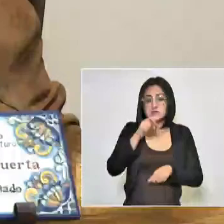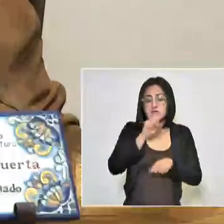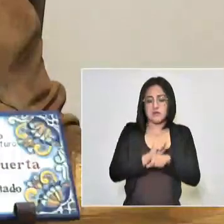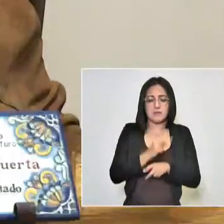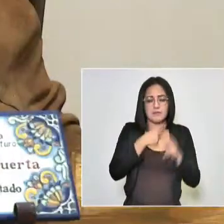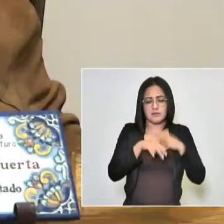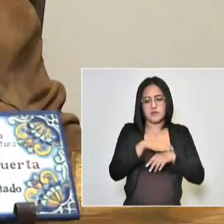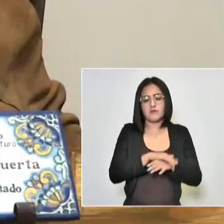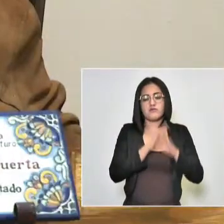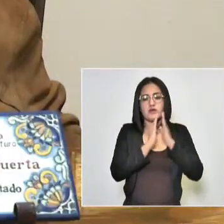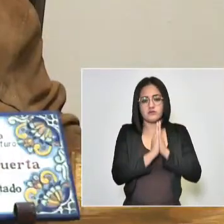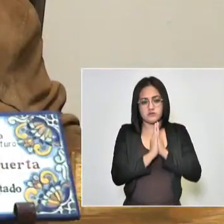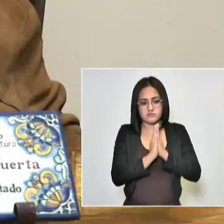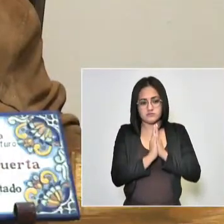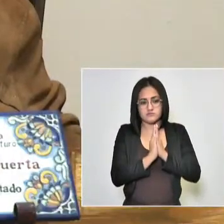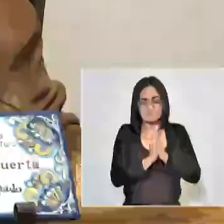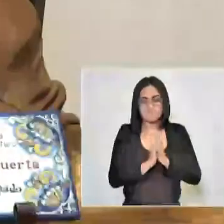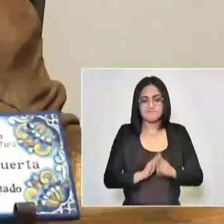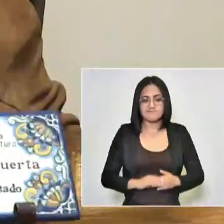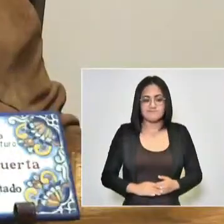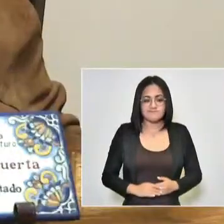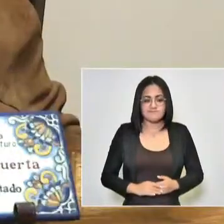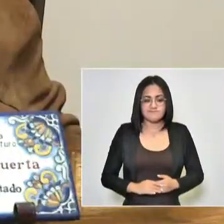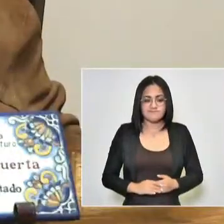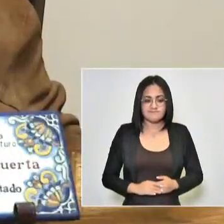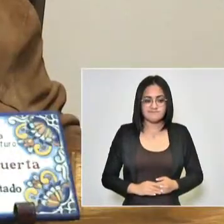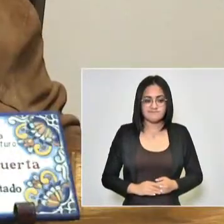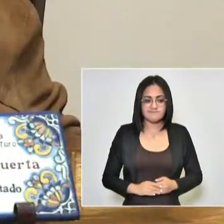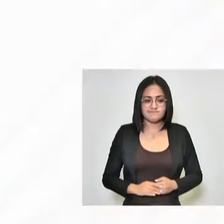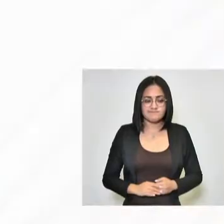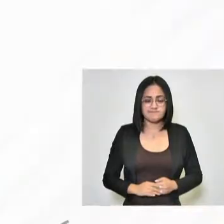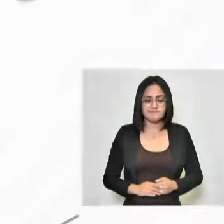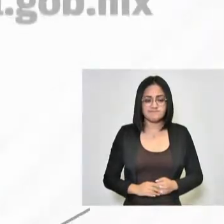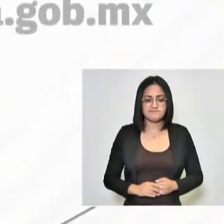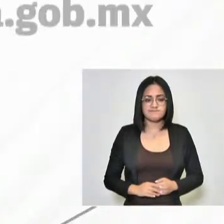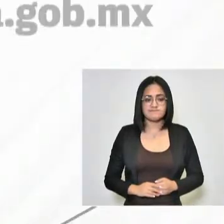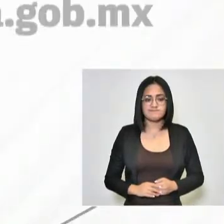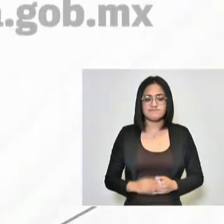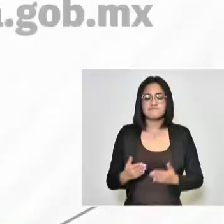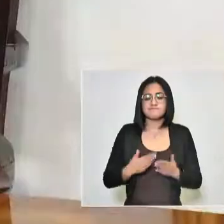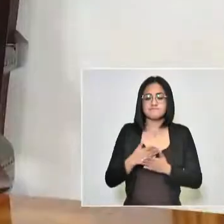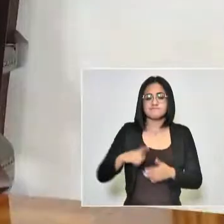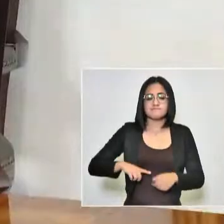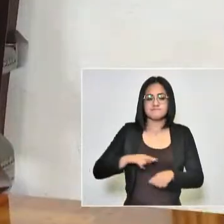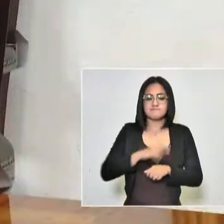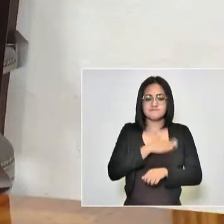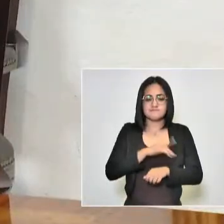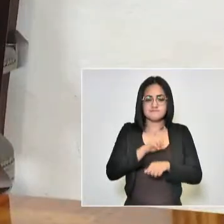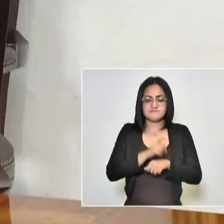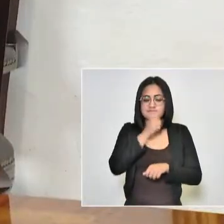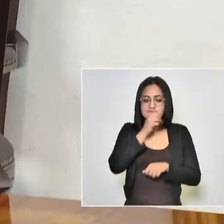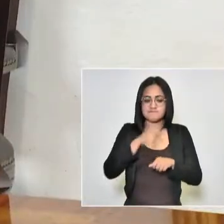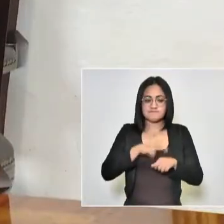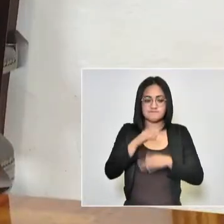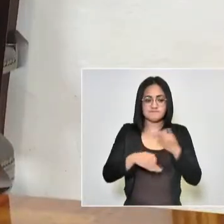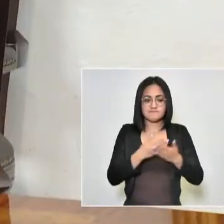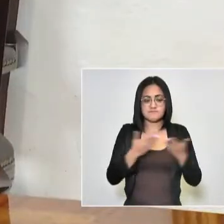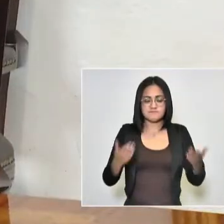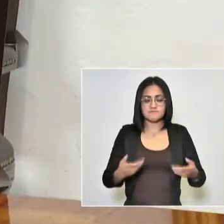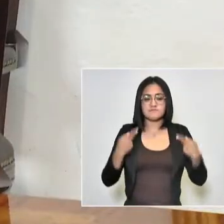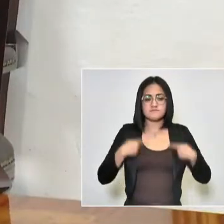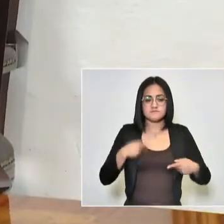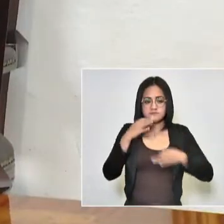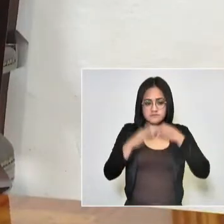semana. ¿De acuerdo? Adelante, Beatriz. Gracias, gobernador. Buenos días, secretaria, secretario, medios